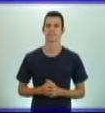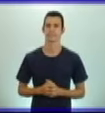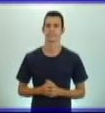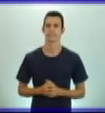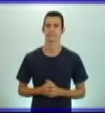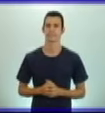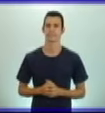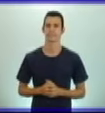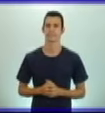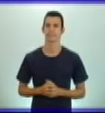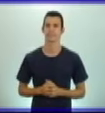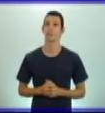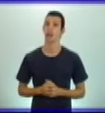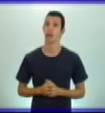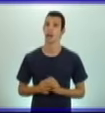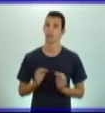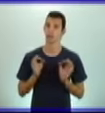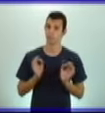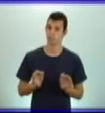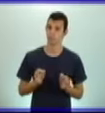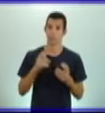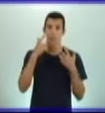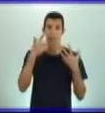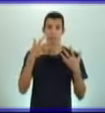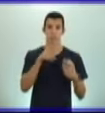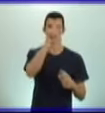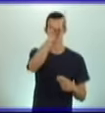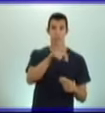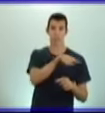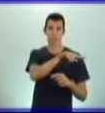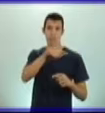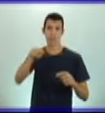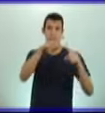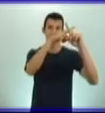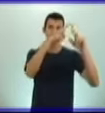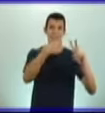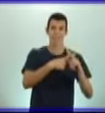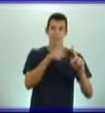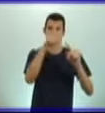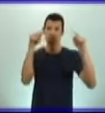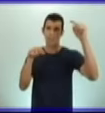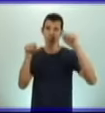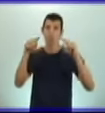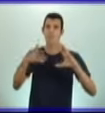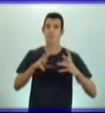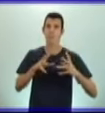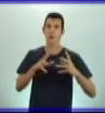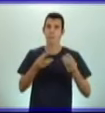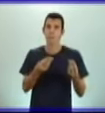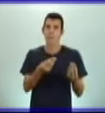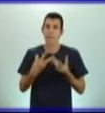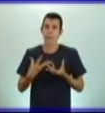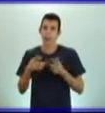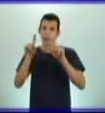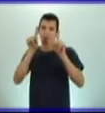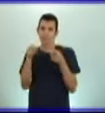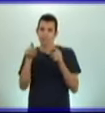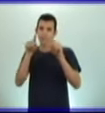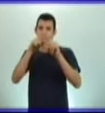algebraica y geométrica, a partir de las ventajas que ofrece los asistentes matemáticos, en particular GeoGebra, que ustedes saben que existen